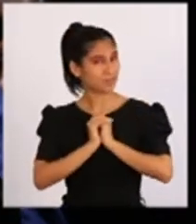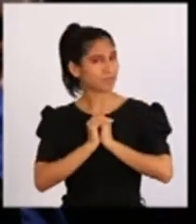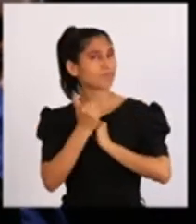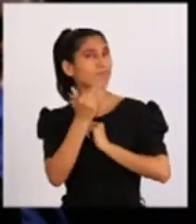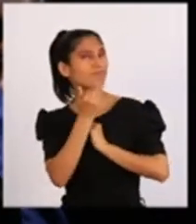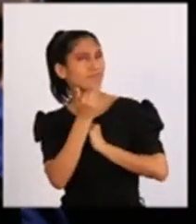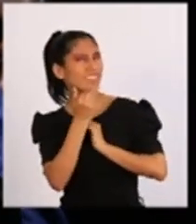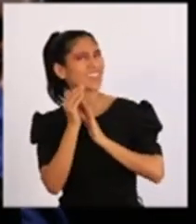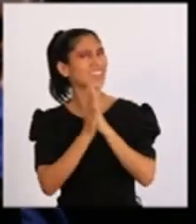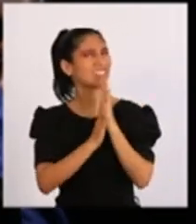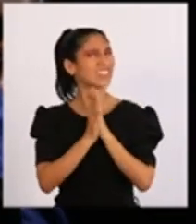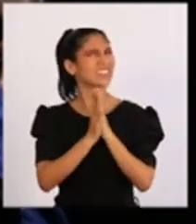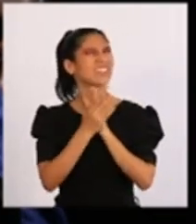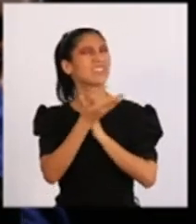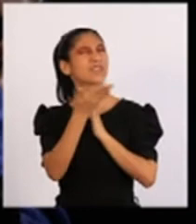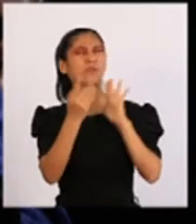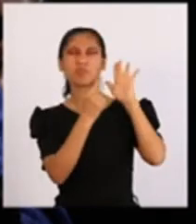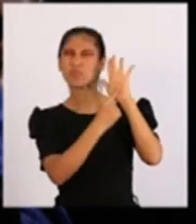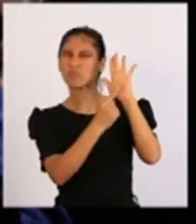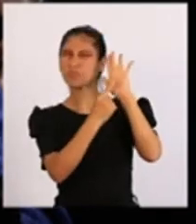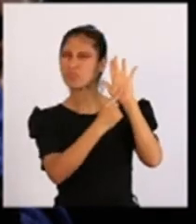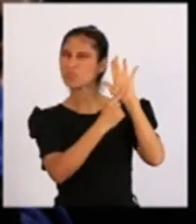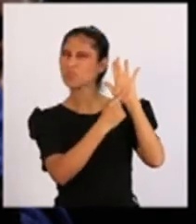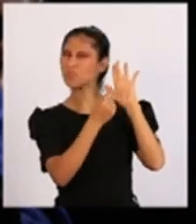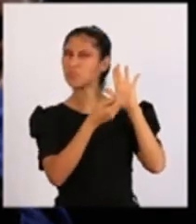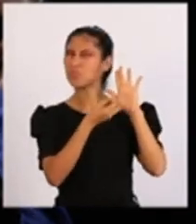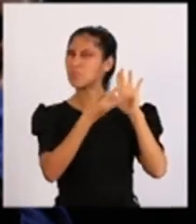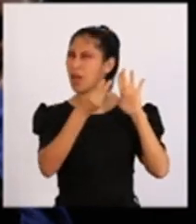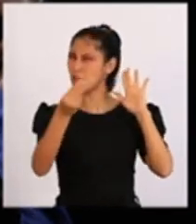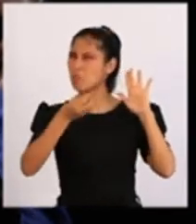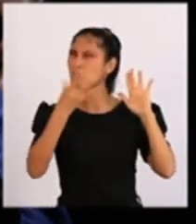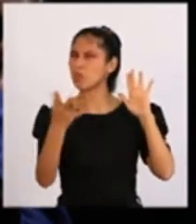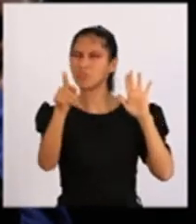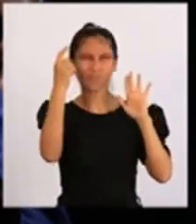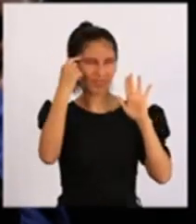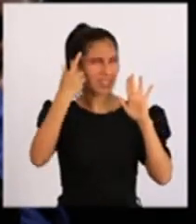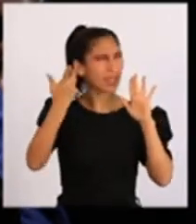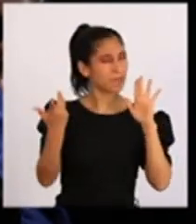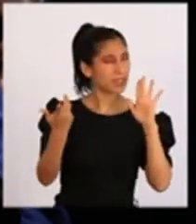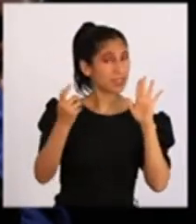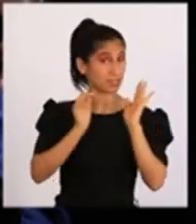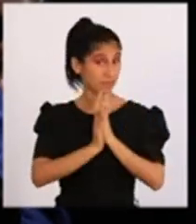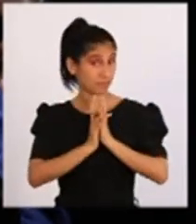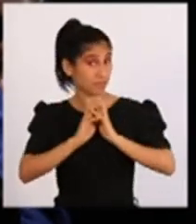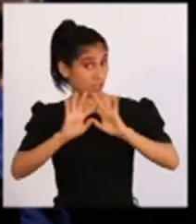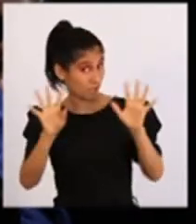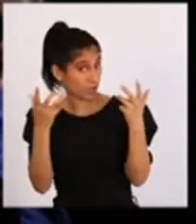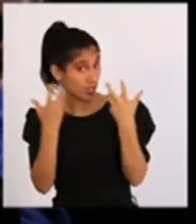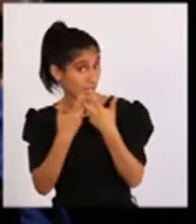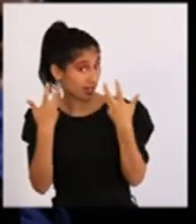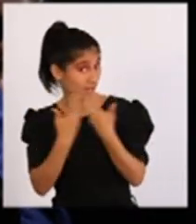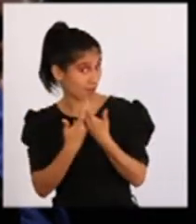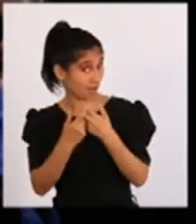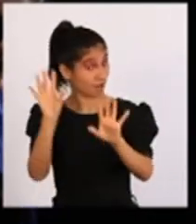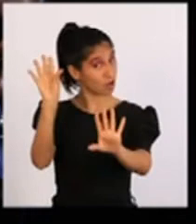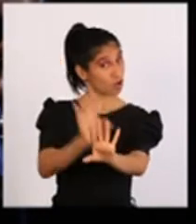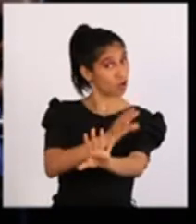por ahí ya se está imaginando de qué tratará el programa de hoy? ¿Será que tiene que ver con la música?